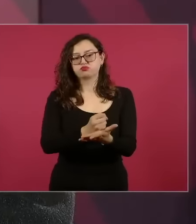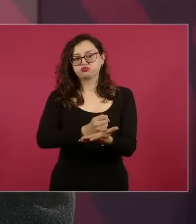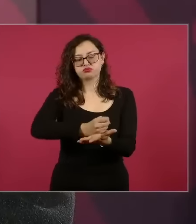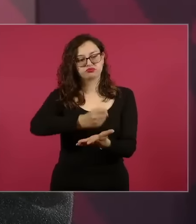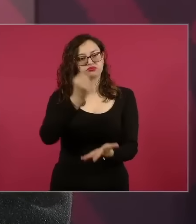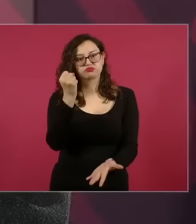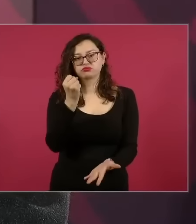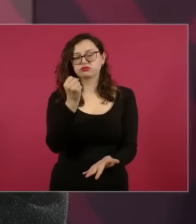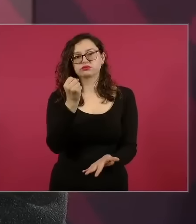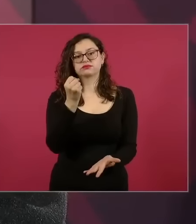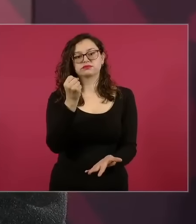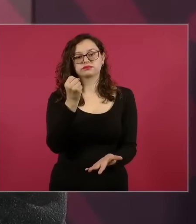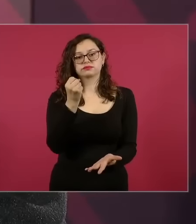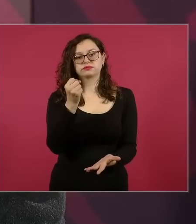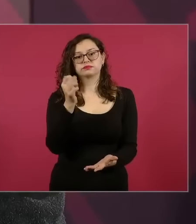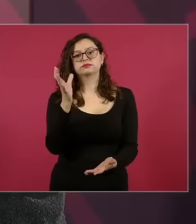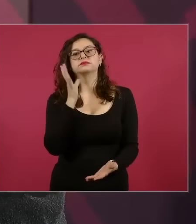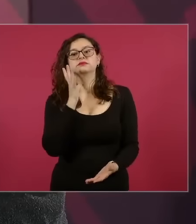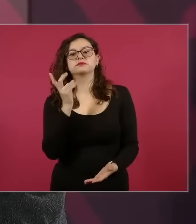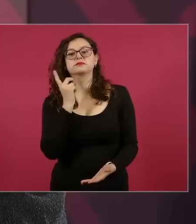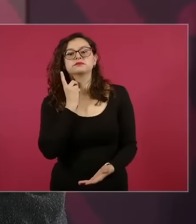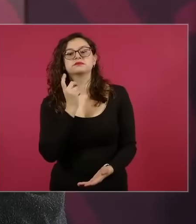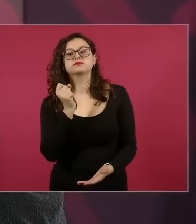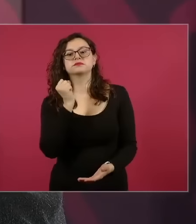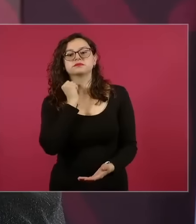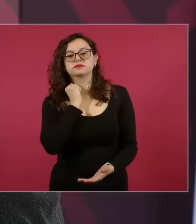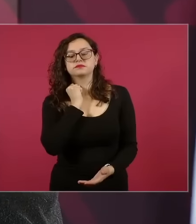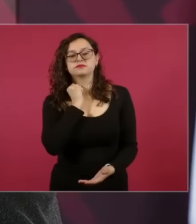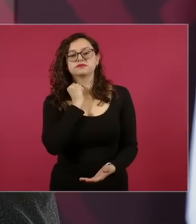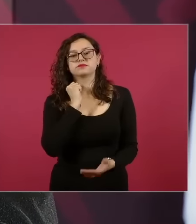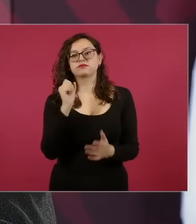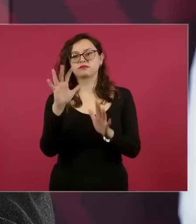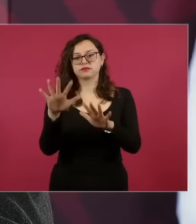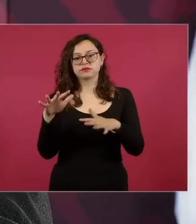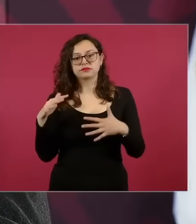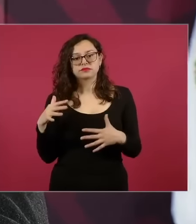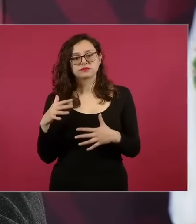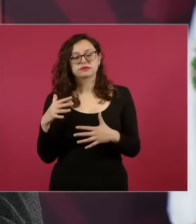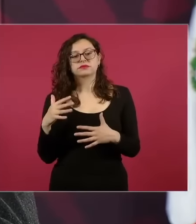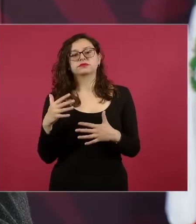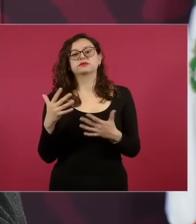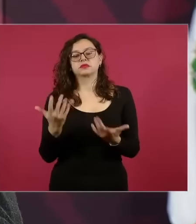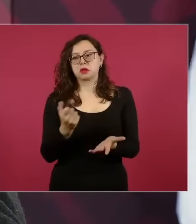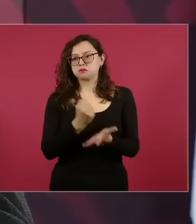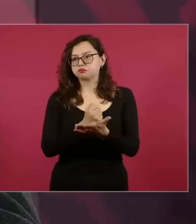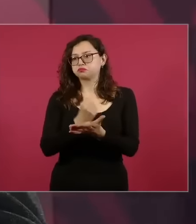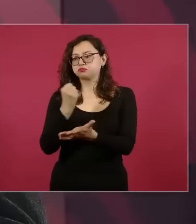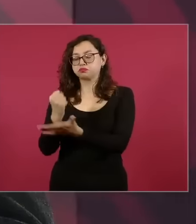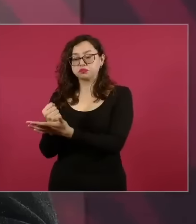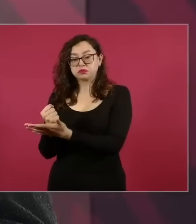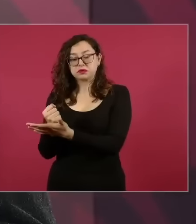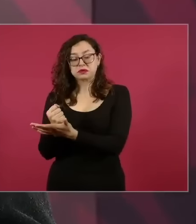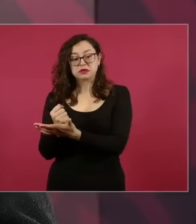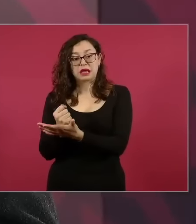por el Congreso, la Cámara de Diputados, la Cámara de Senadores,